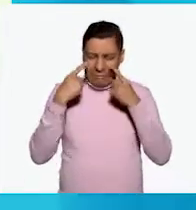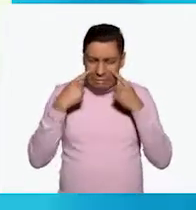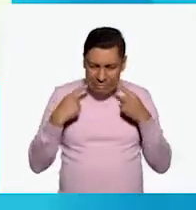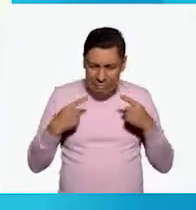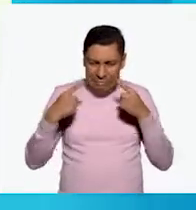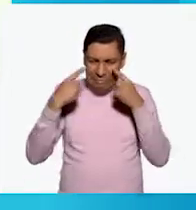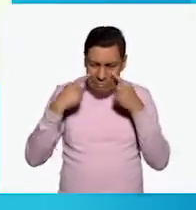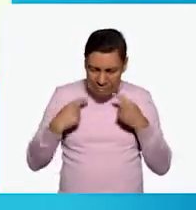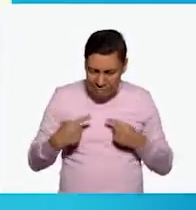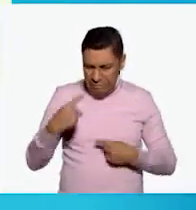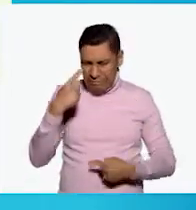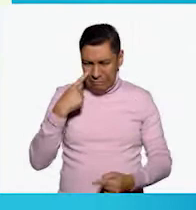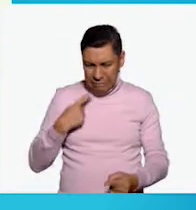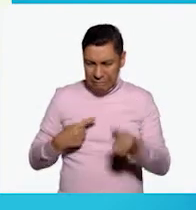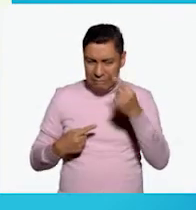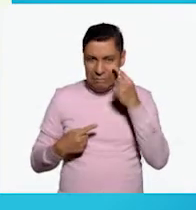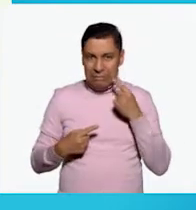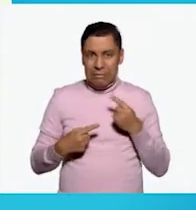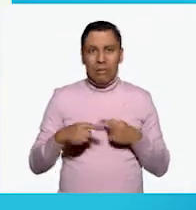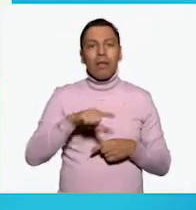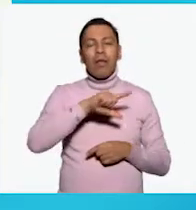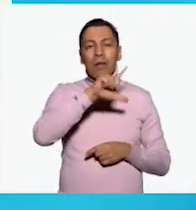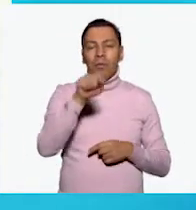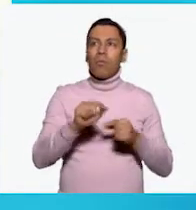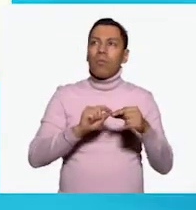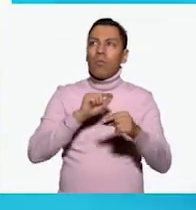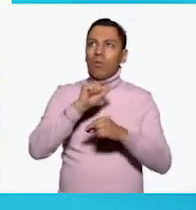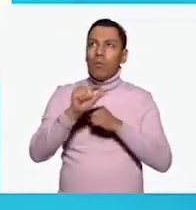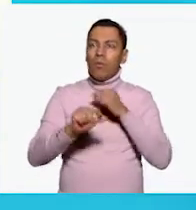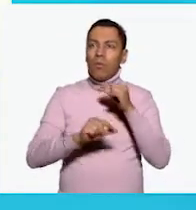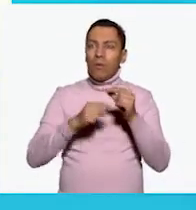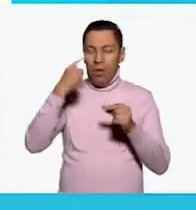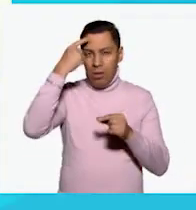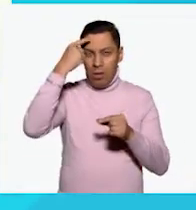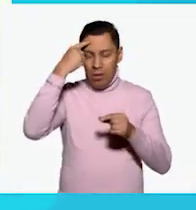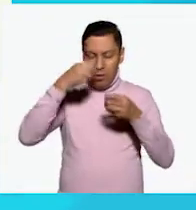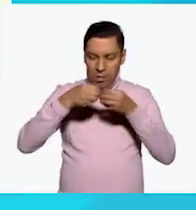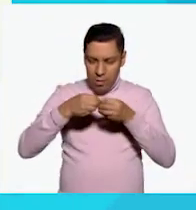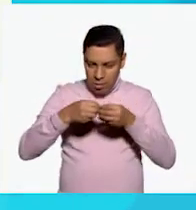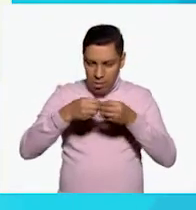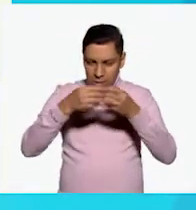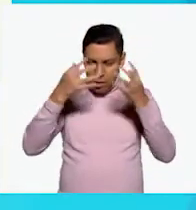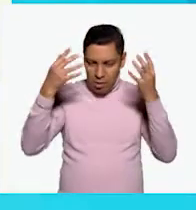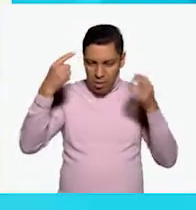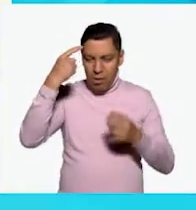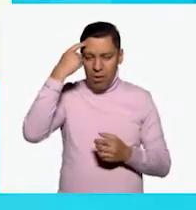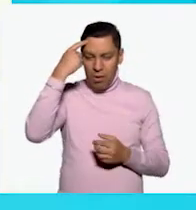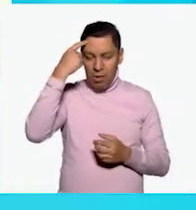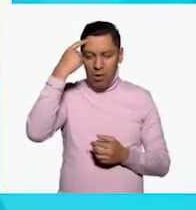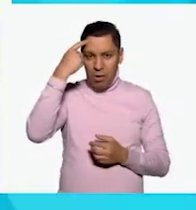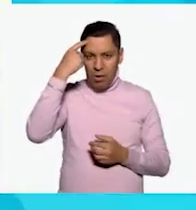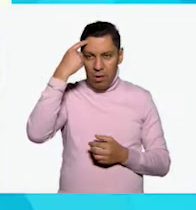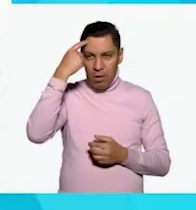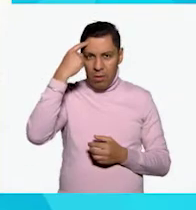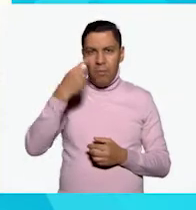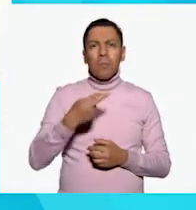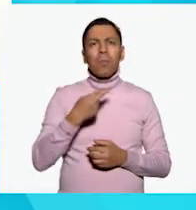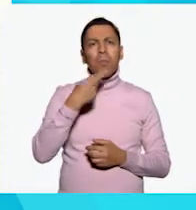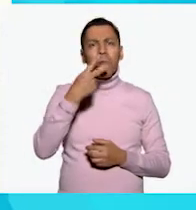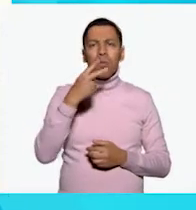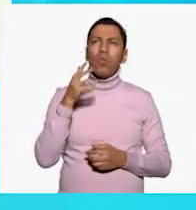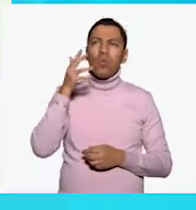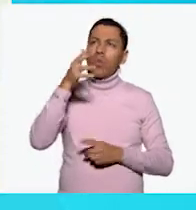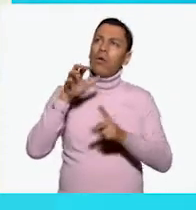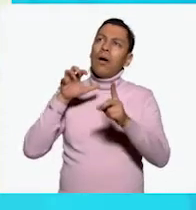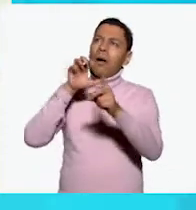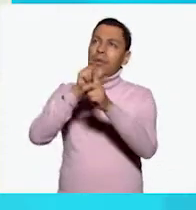llorar. Y así pronto se va aclarando y me doy cuenta qué debo hacer para conseguirlo. Mi mamá